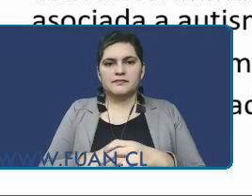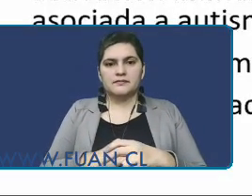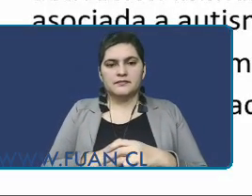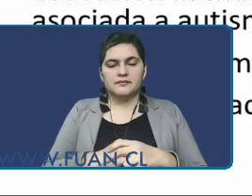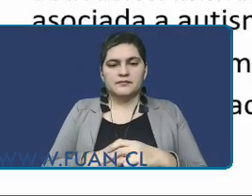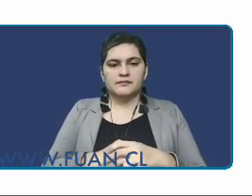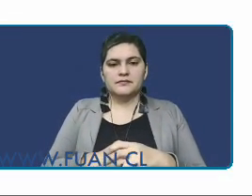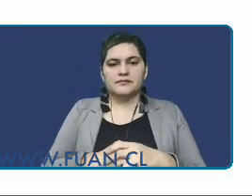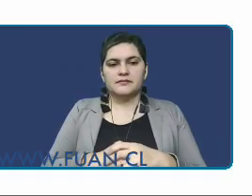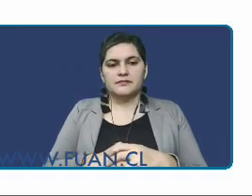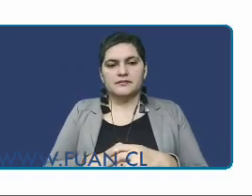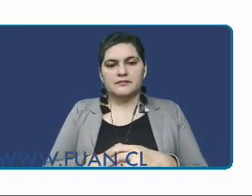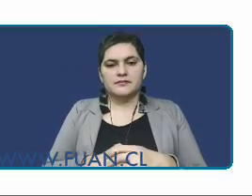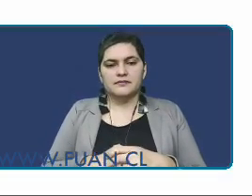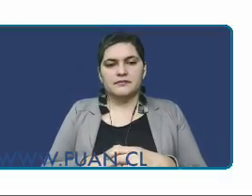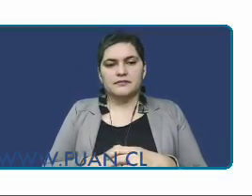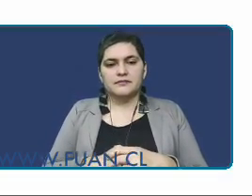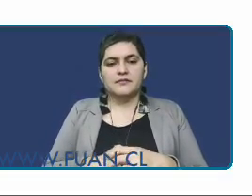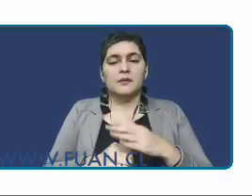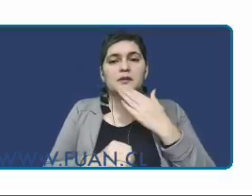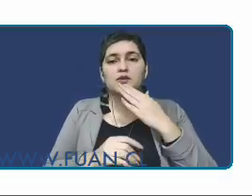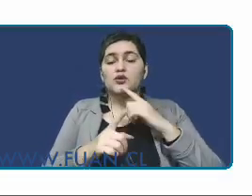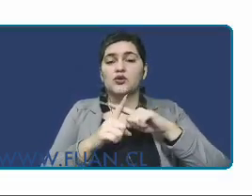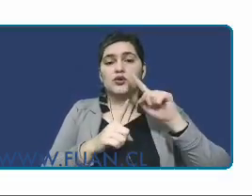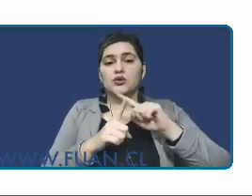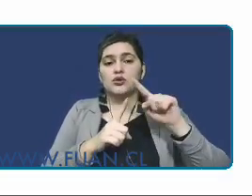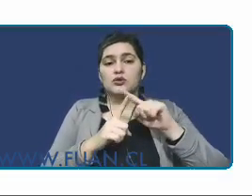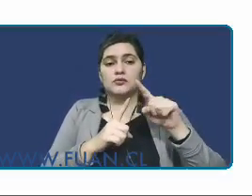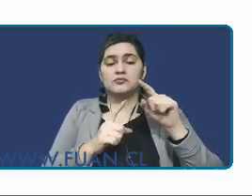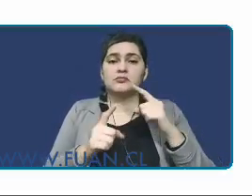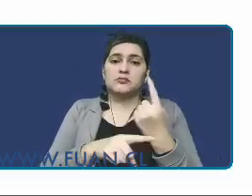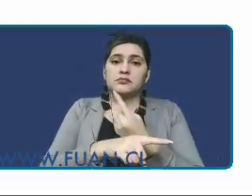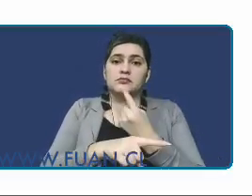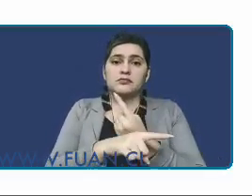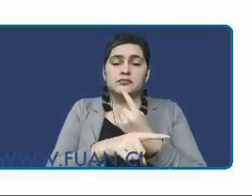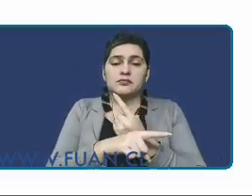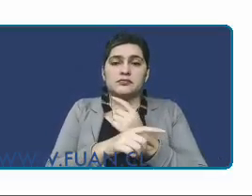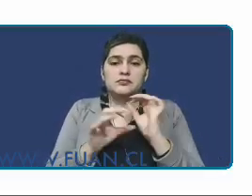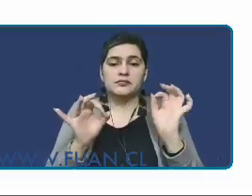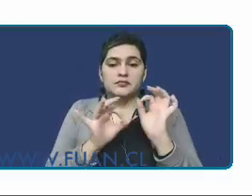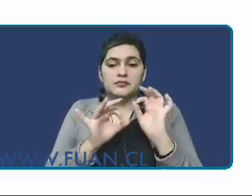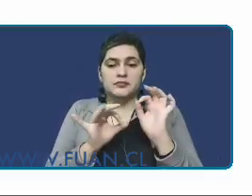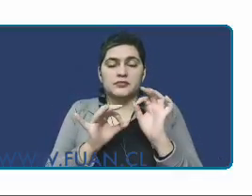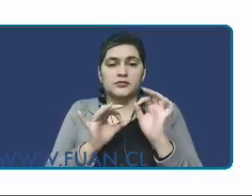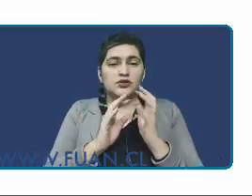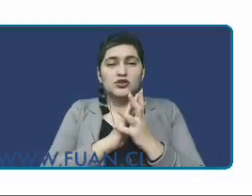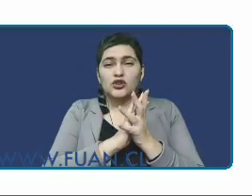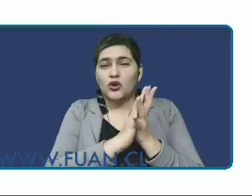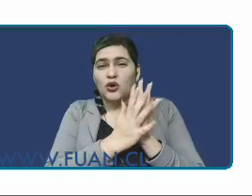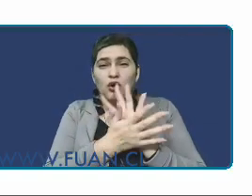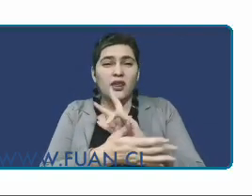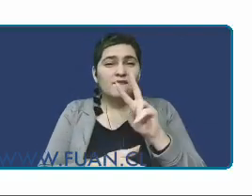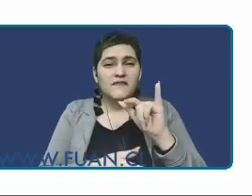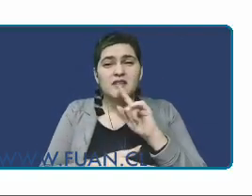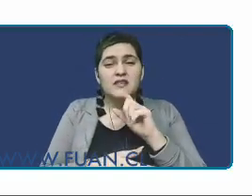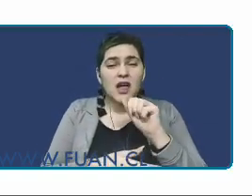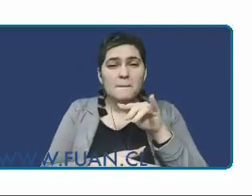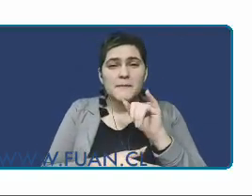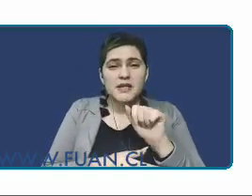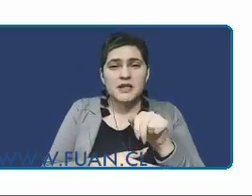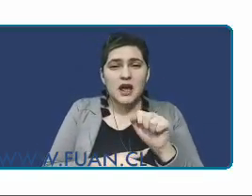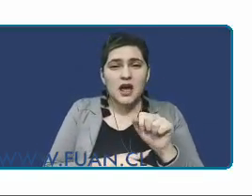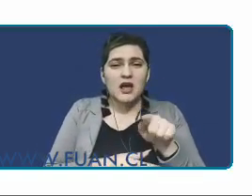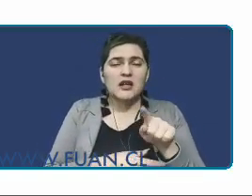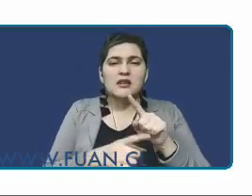Y también lo otro, que lo podemos a lo mejor conversar, es que no todas las vitaminas tienen la misma reacción